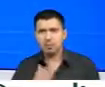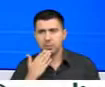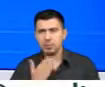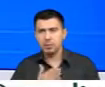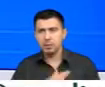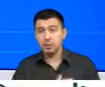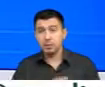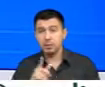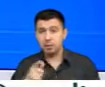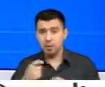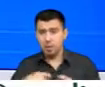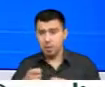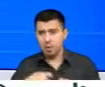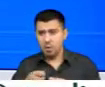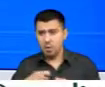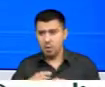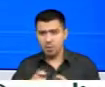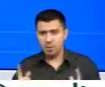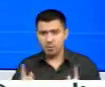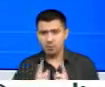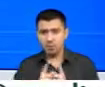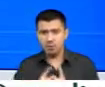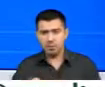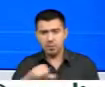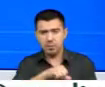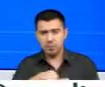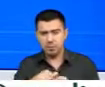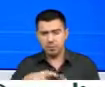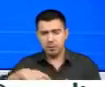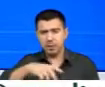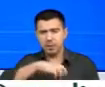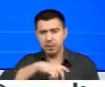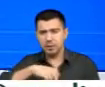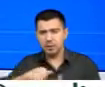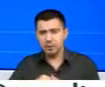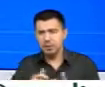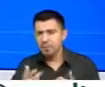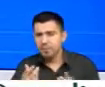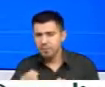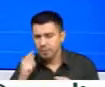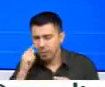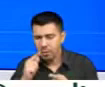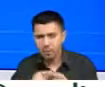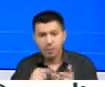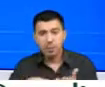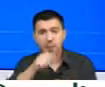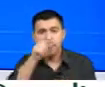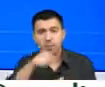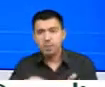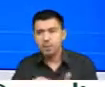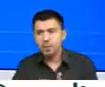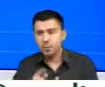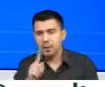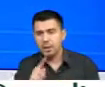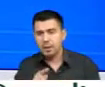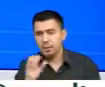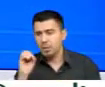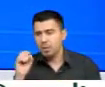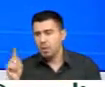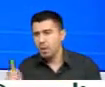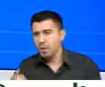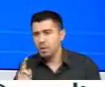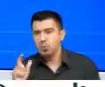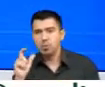Gustavo. Y los comerciantes se dieron cita en el Parque Santander para realizar el llamado Firmatón SOS Cúcuta. Buscan llamar la atención del